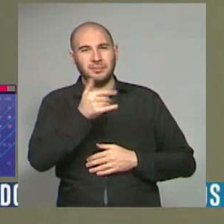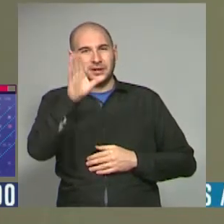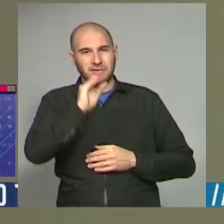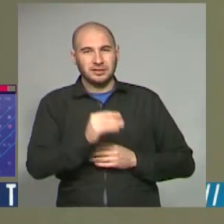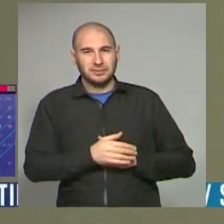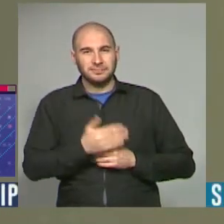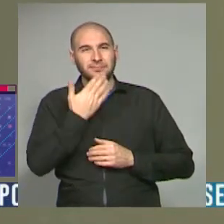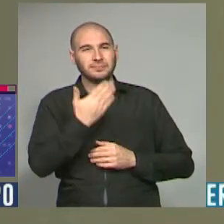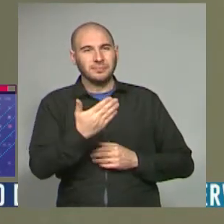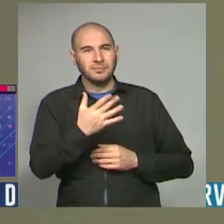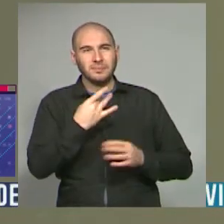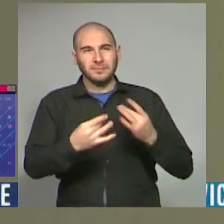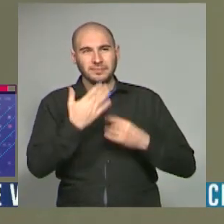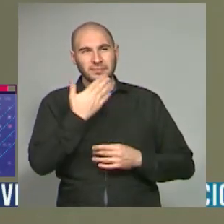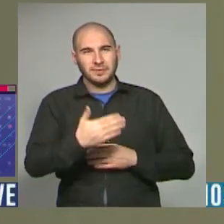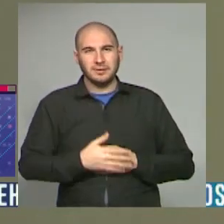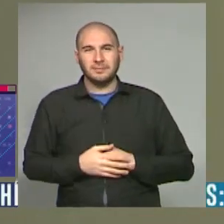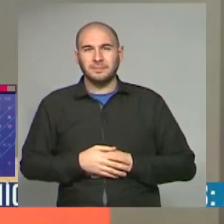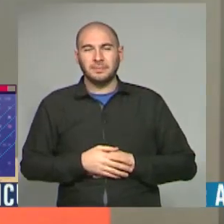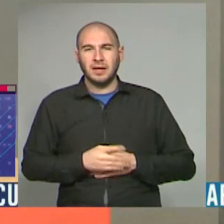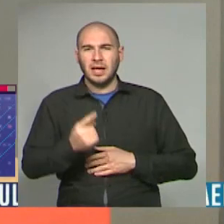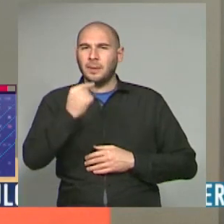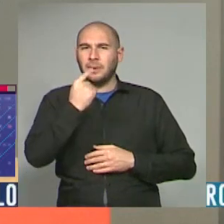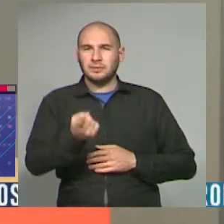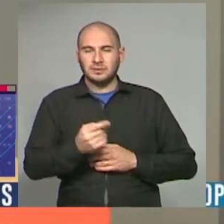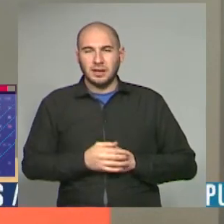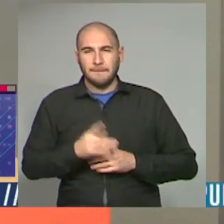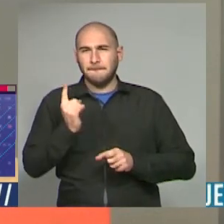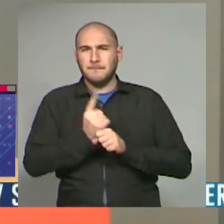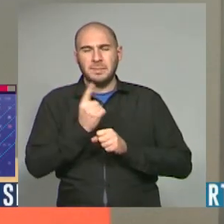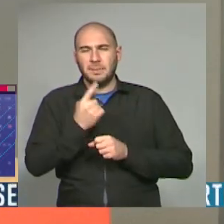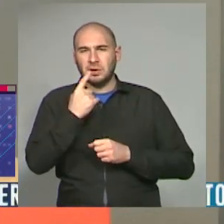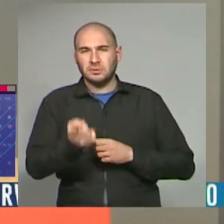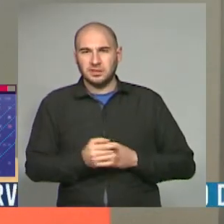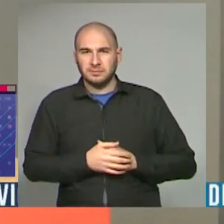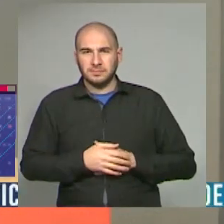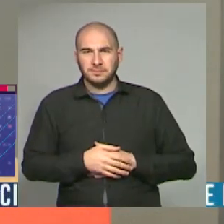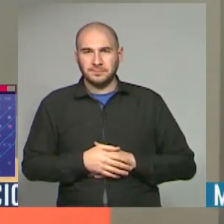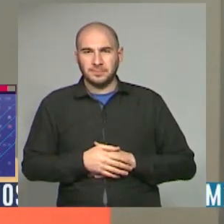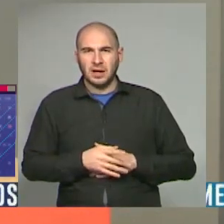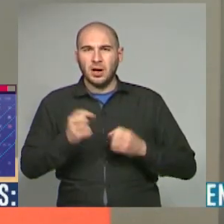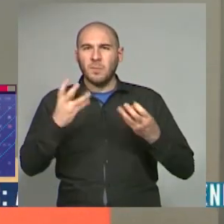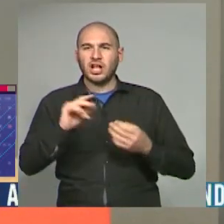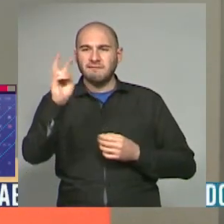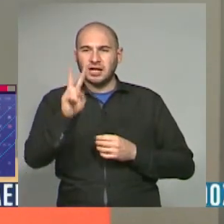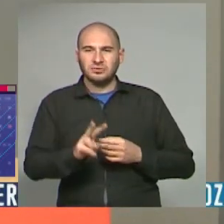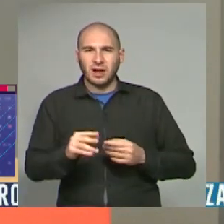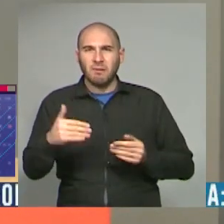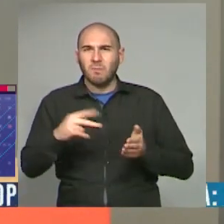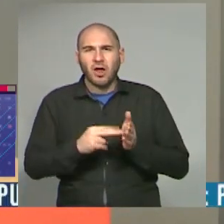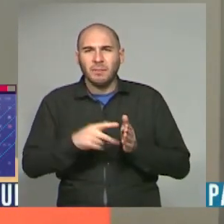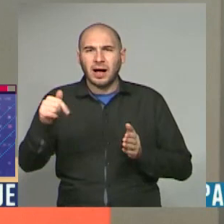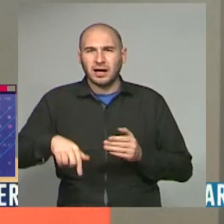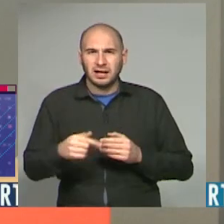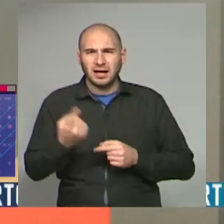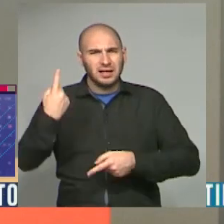noches y bueno, gracias nuevamente por la invitación. Bueno, la pregunta, la primera tiene que ver un poco con ¿por qué Venezuela llega a esta instancia?